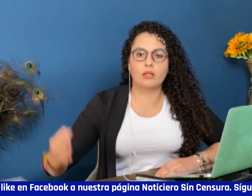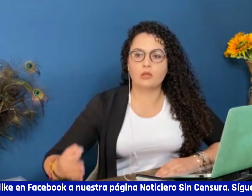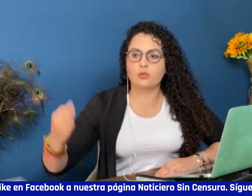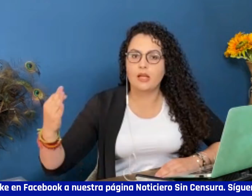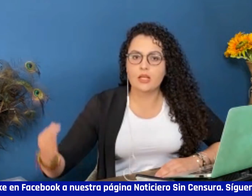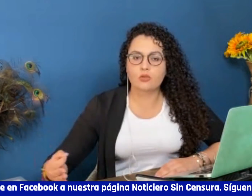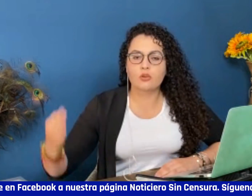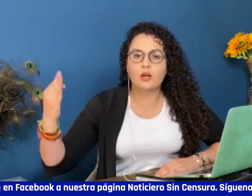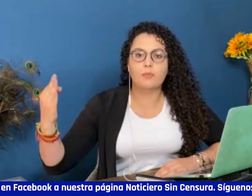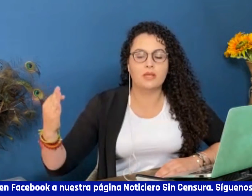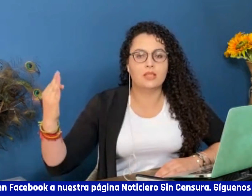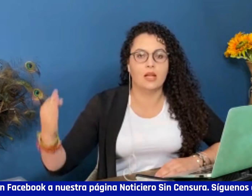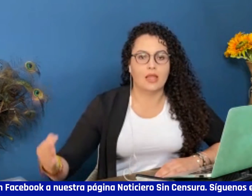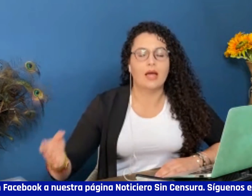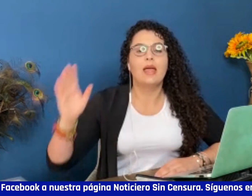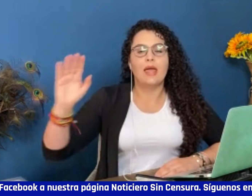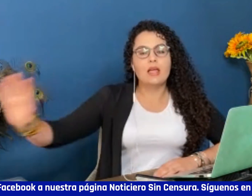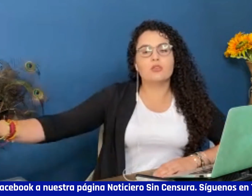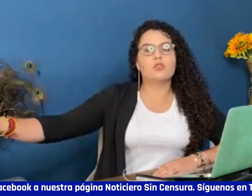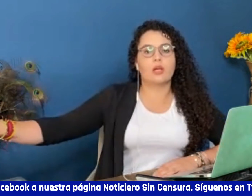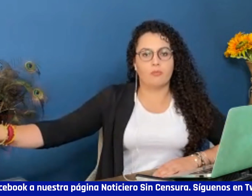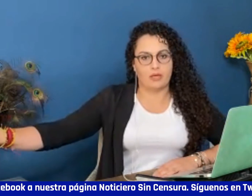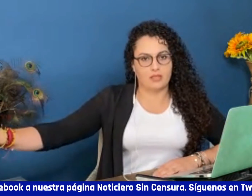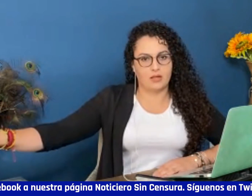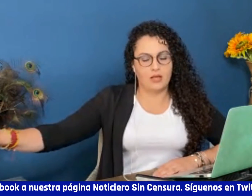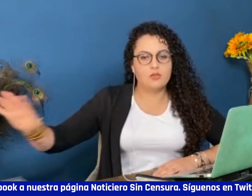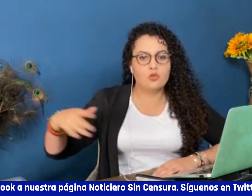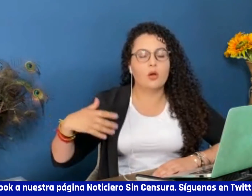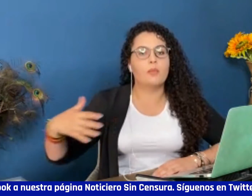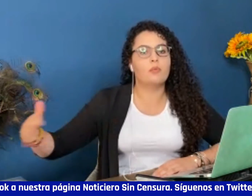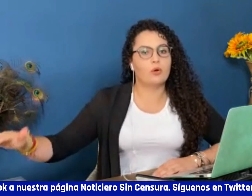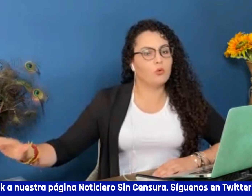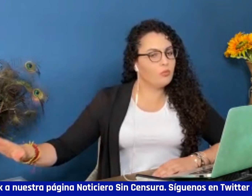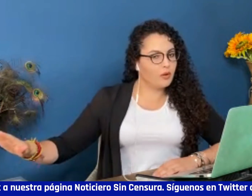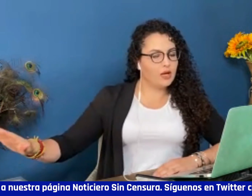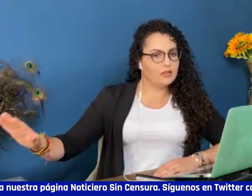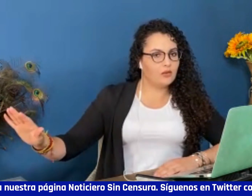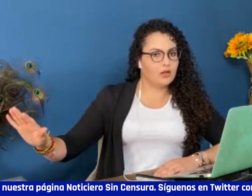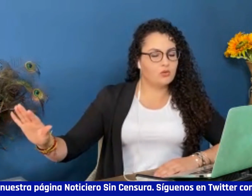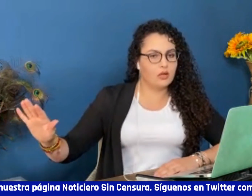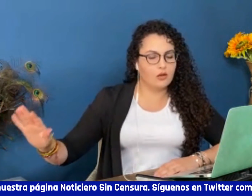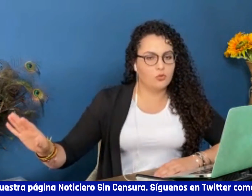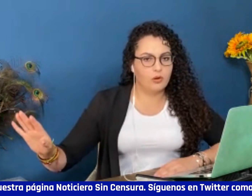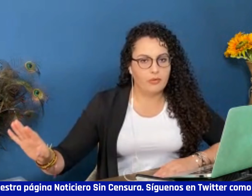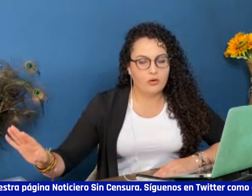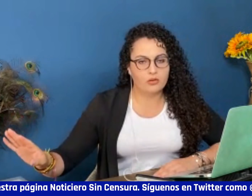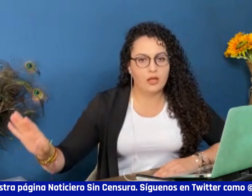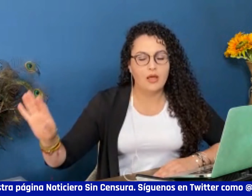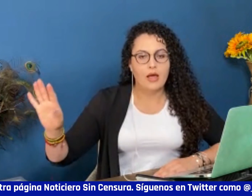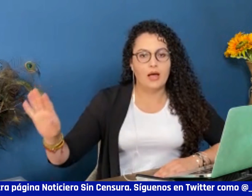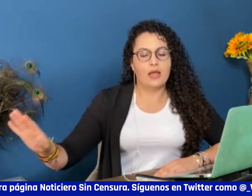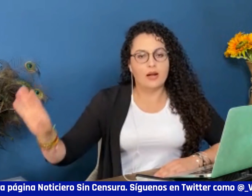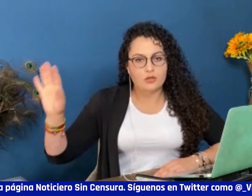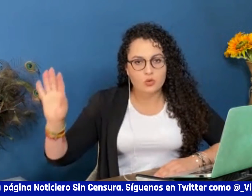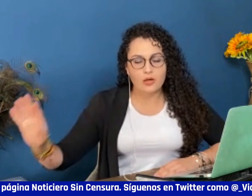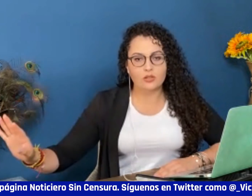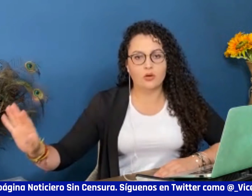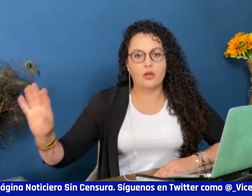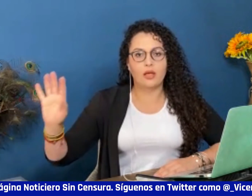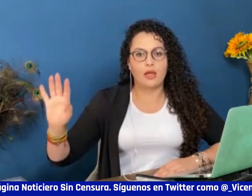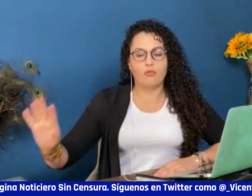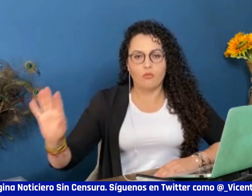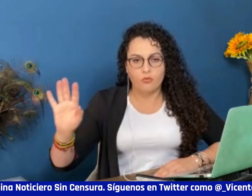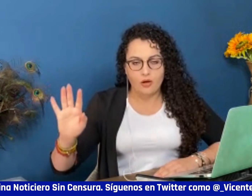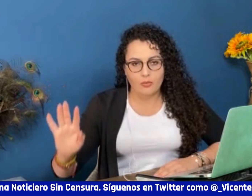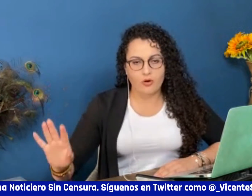gobernador cometa un delito y no le pase nada. Eso es lo que pasa. Eso es lo que me preocupa en dado caso que la Suprema Corte haya